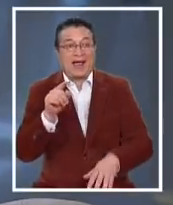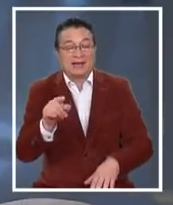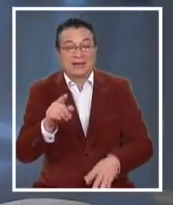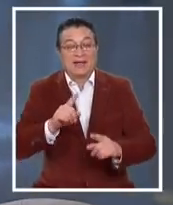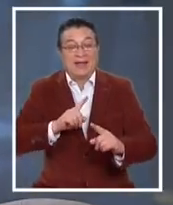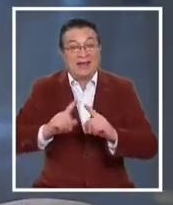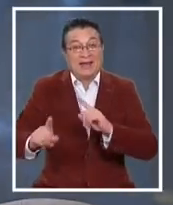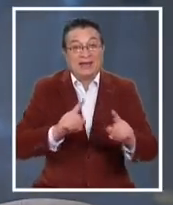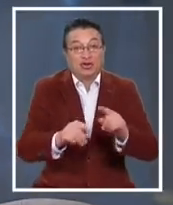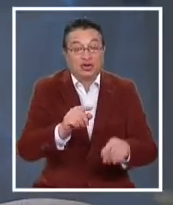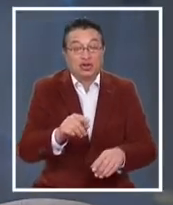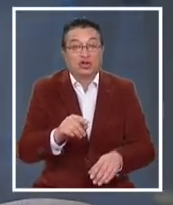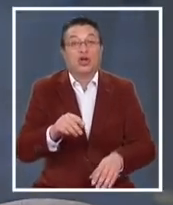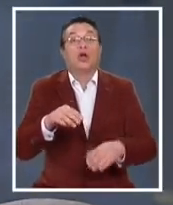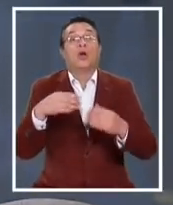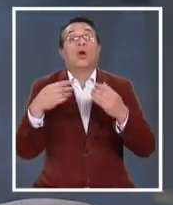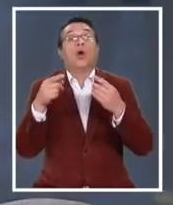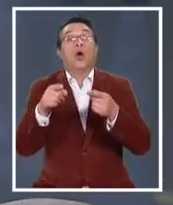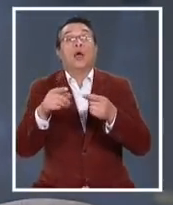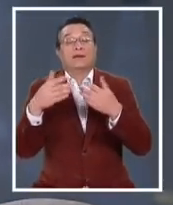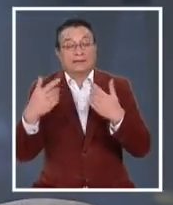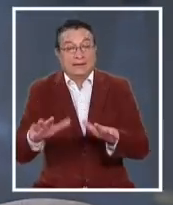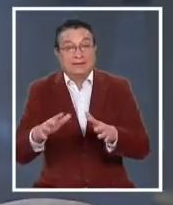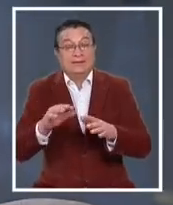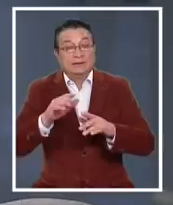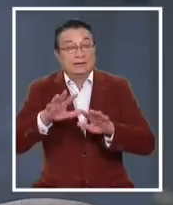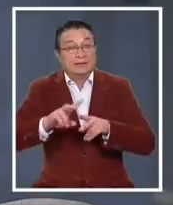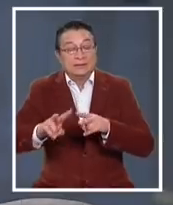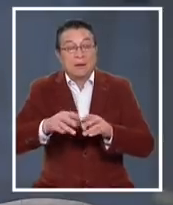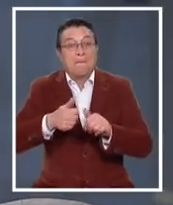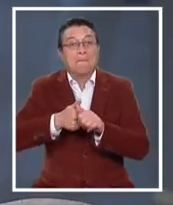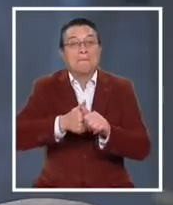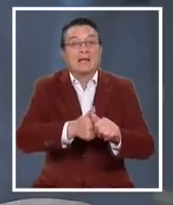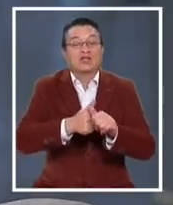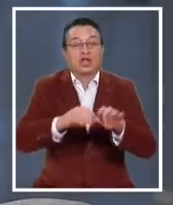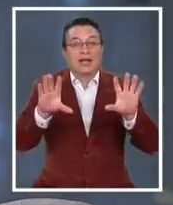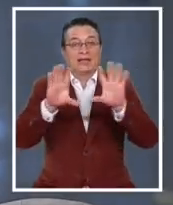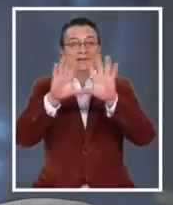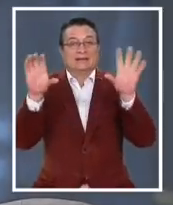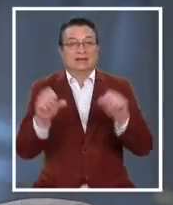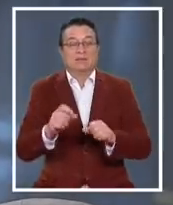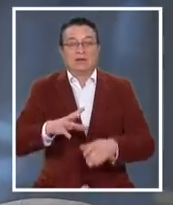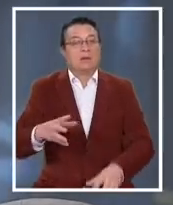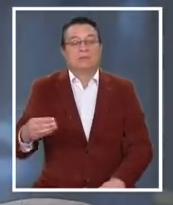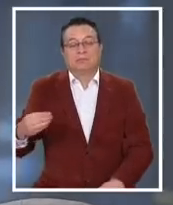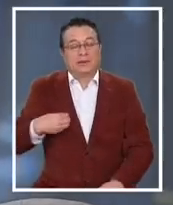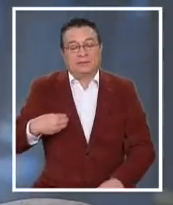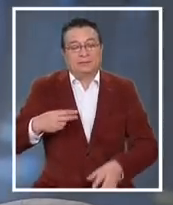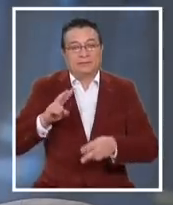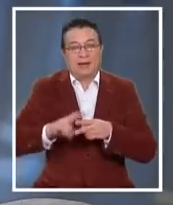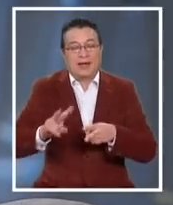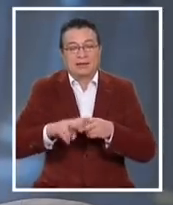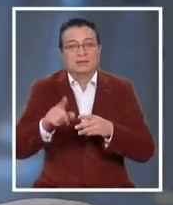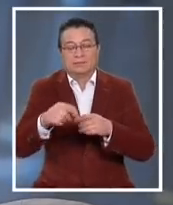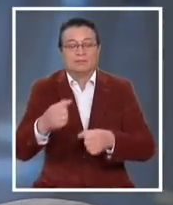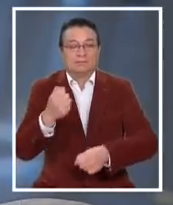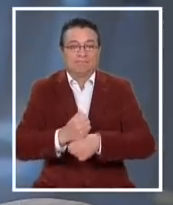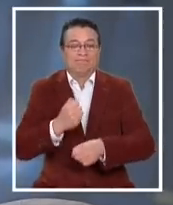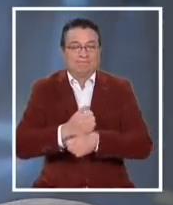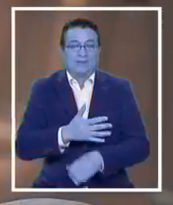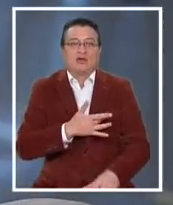gestión, lo que estamos haciendo evidentemente es presionar al sistema. Y eso es triste decirlo, triste hacerlo, es una pega que